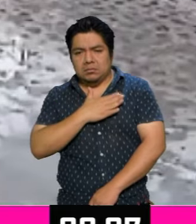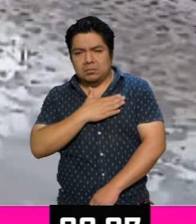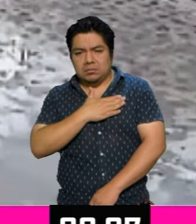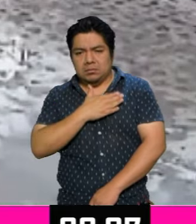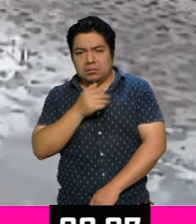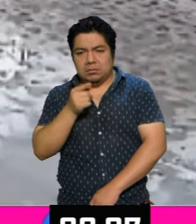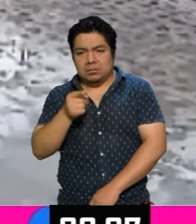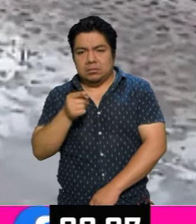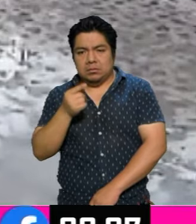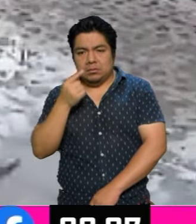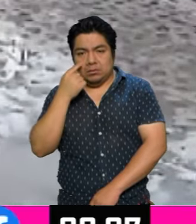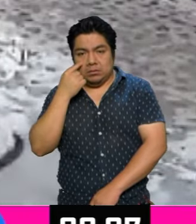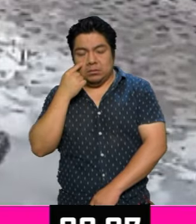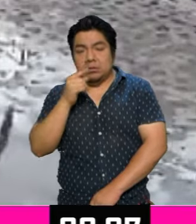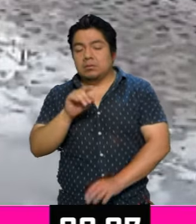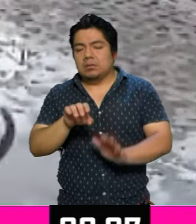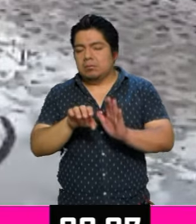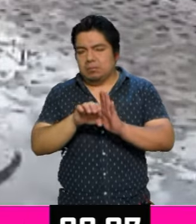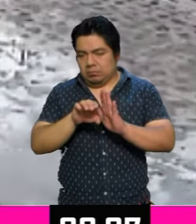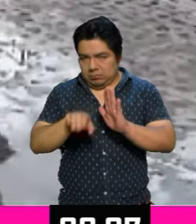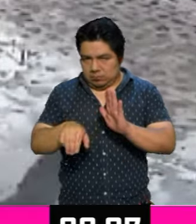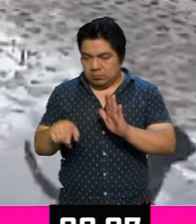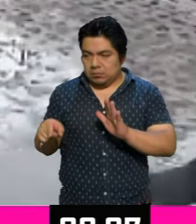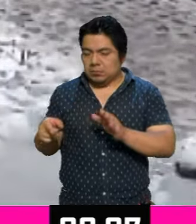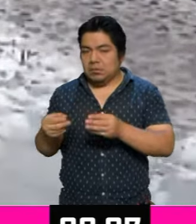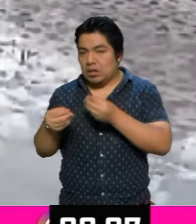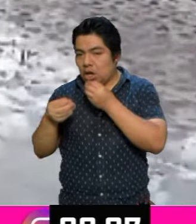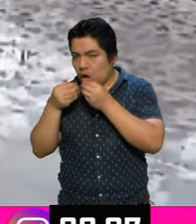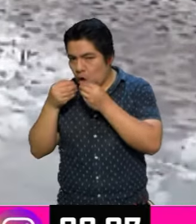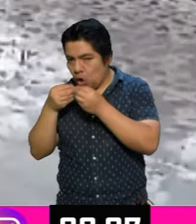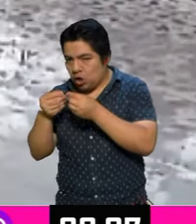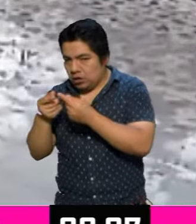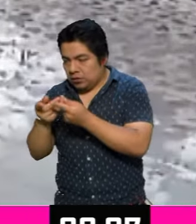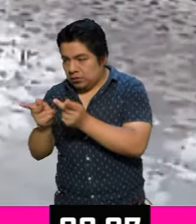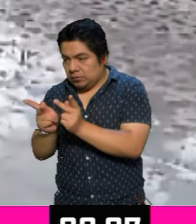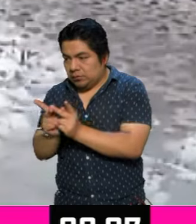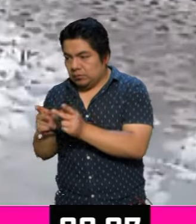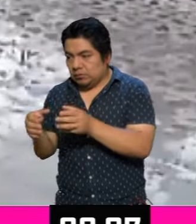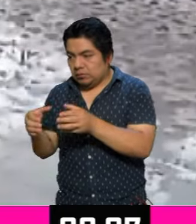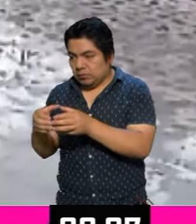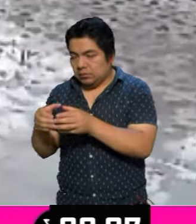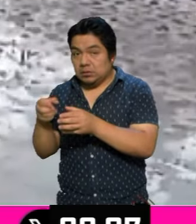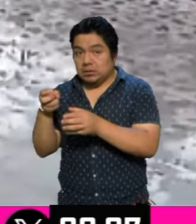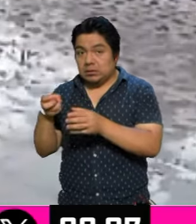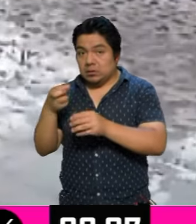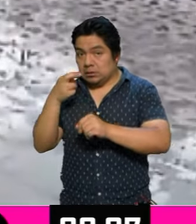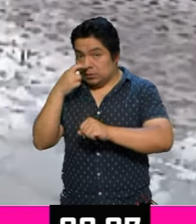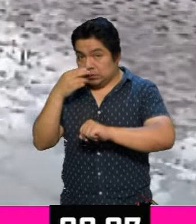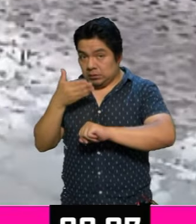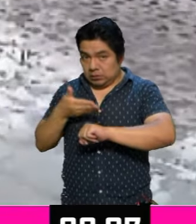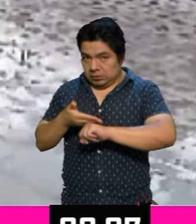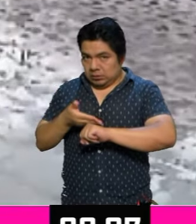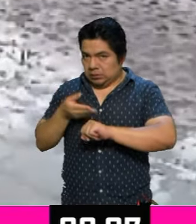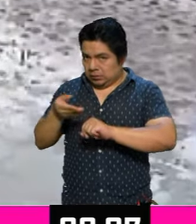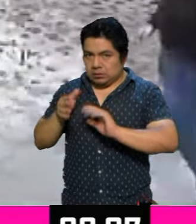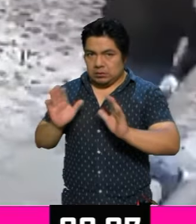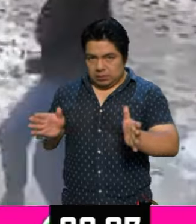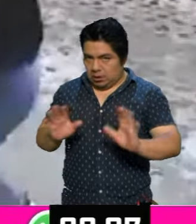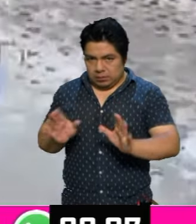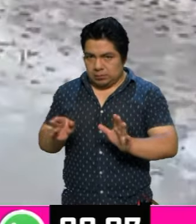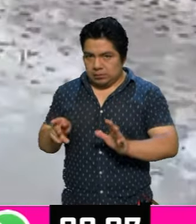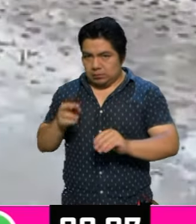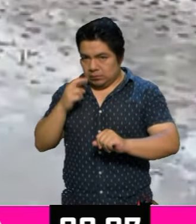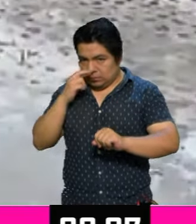El dejarles un plato con croquetas afuera de la puerta ya te hace ser responsable de esos perros. Entonces, bueno, los ves